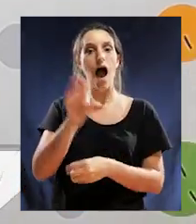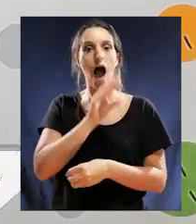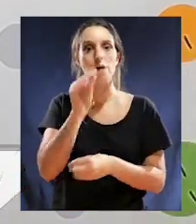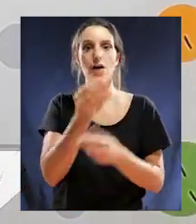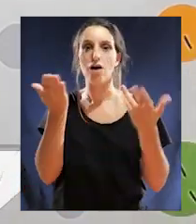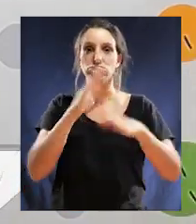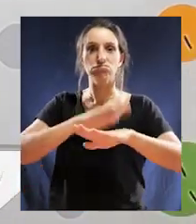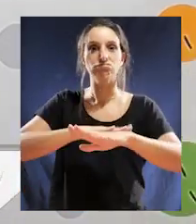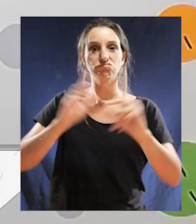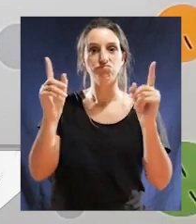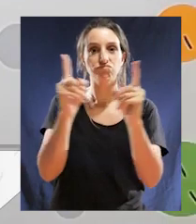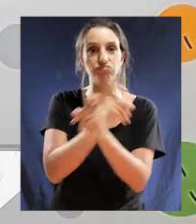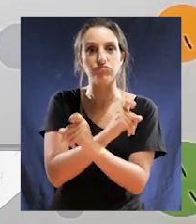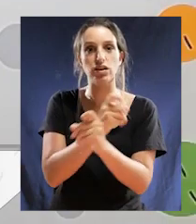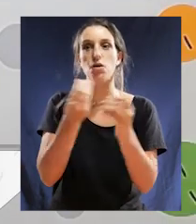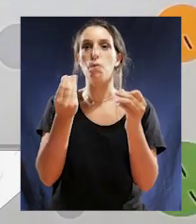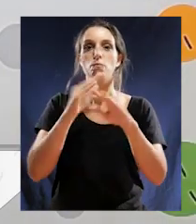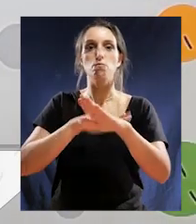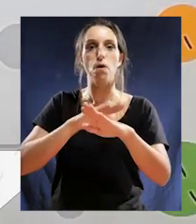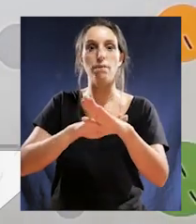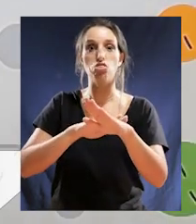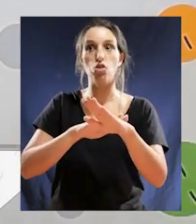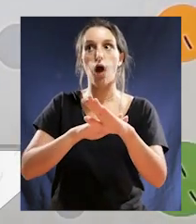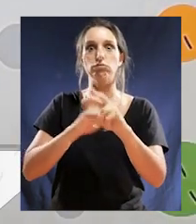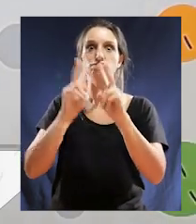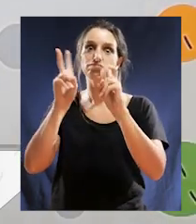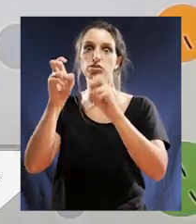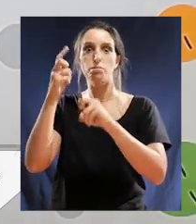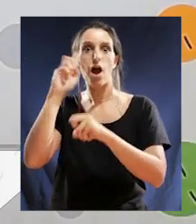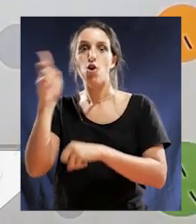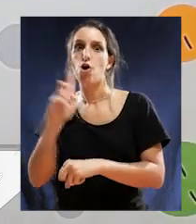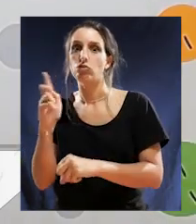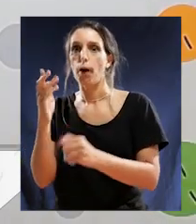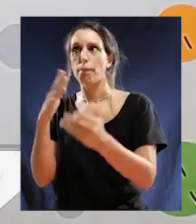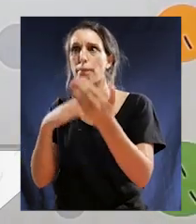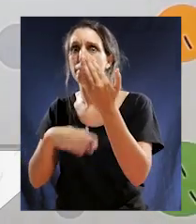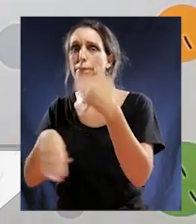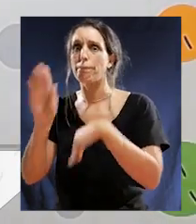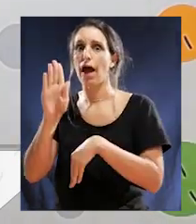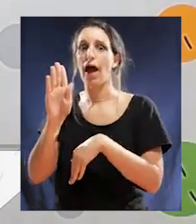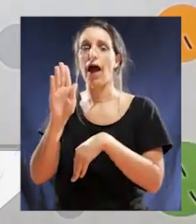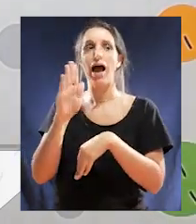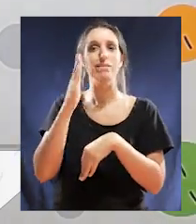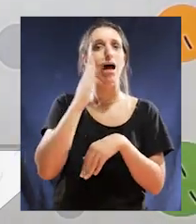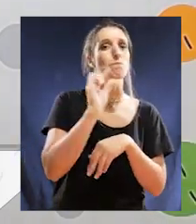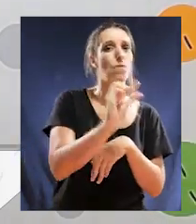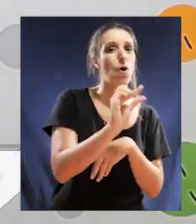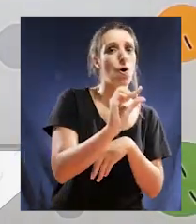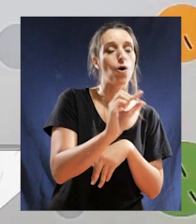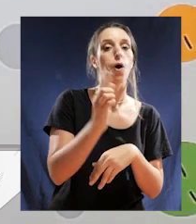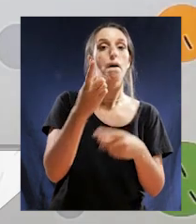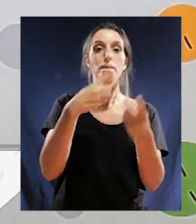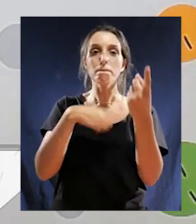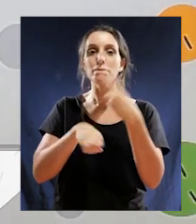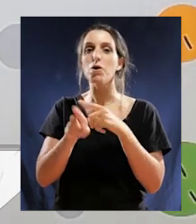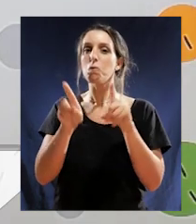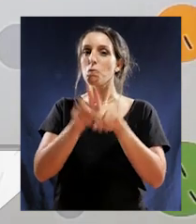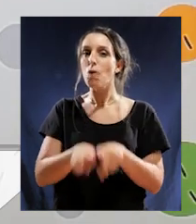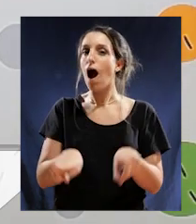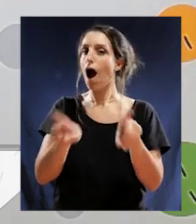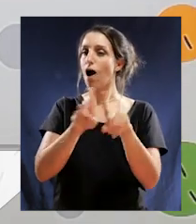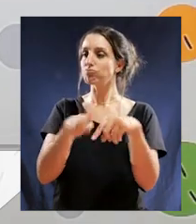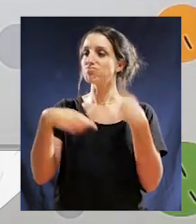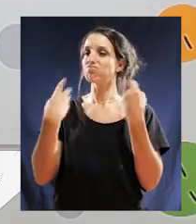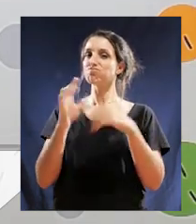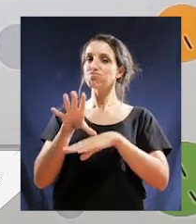difícil en un momento donde es más lo que no sabemos que lo que sabemos y aún así tenemos el compromiso